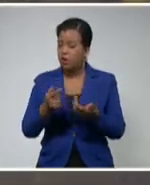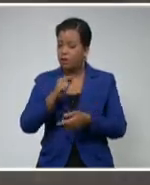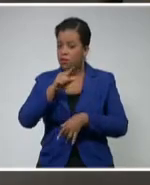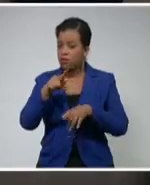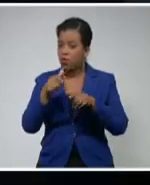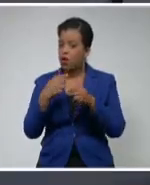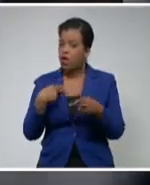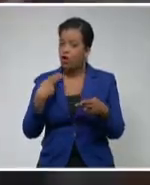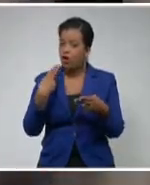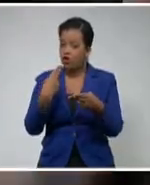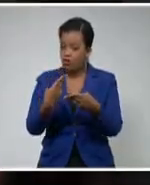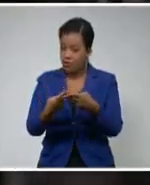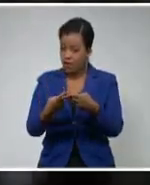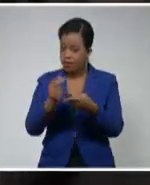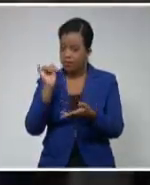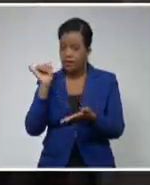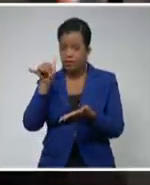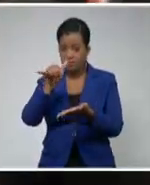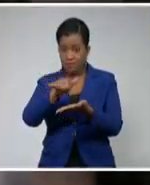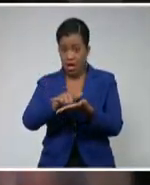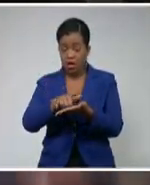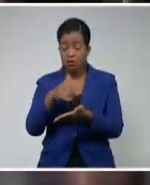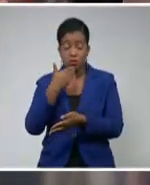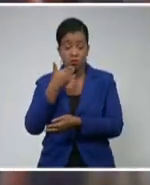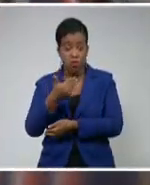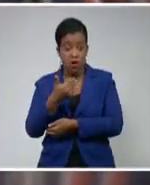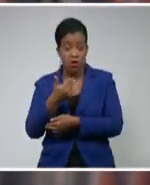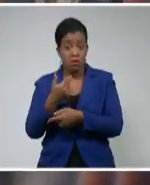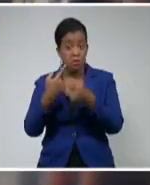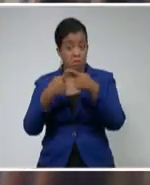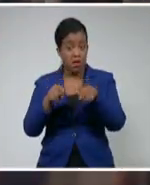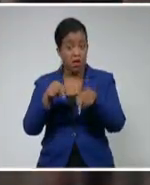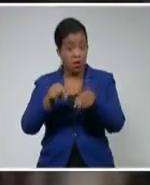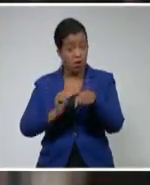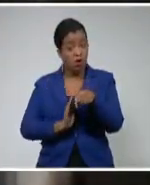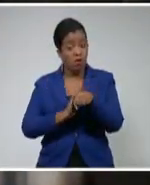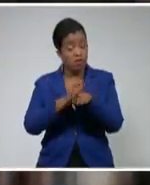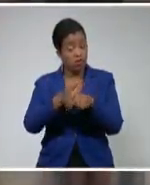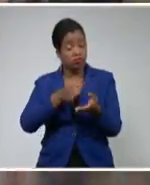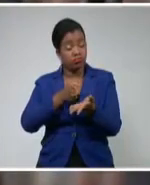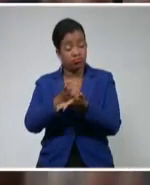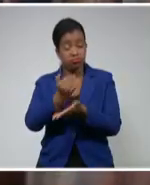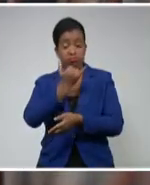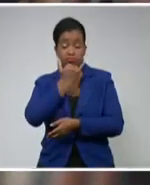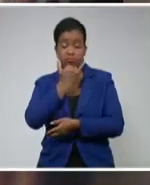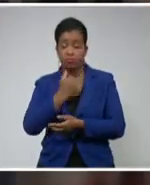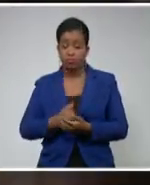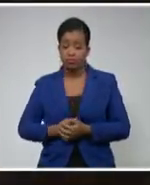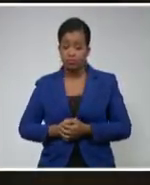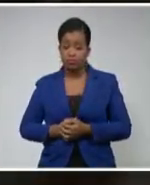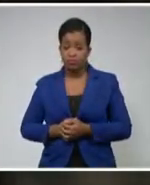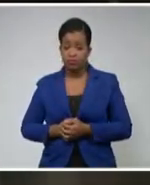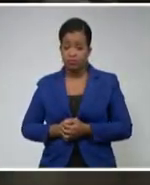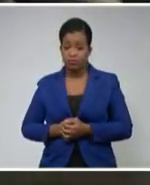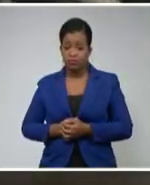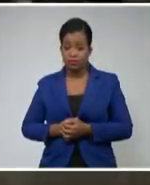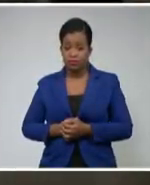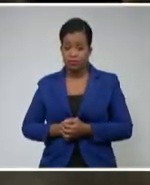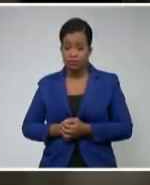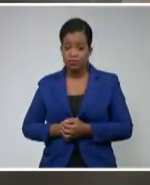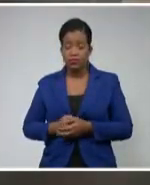regresar a los viajes por esta vía, aun cuando la COVID-19 continúa impactando al mundo. Si bien existe un